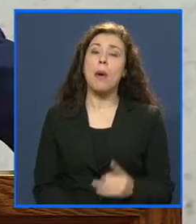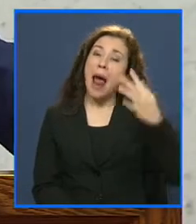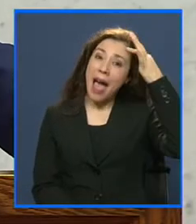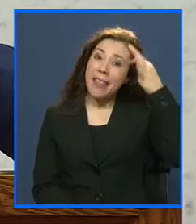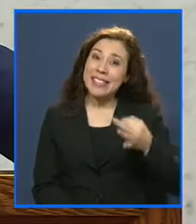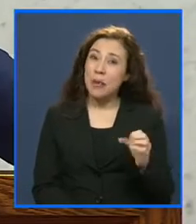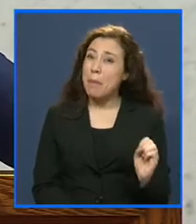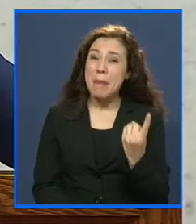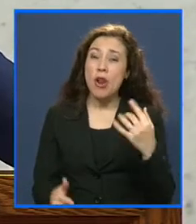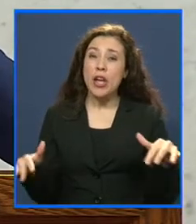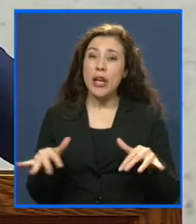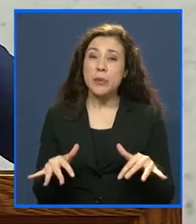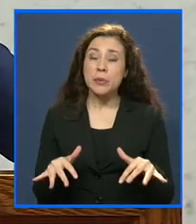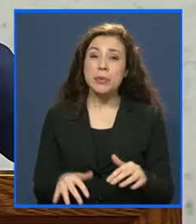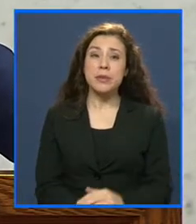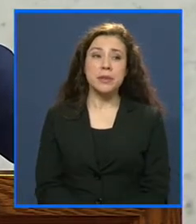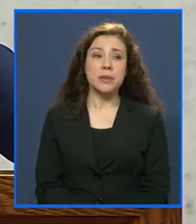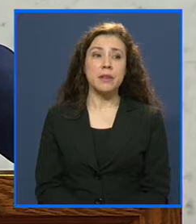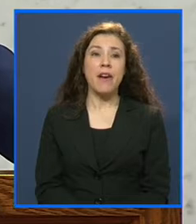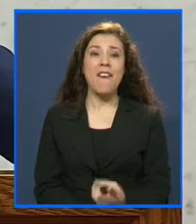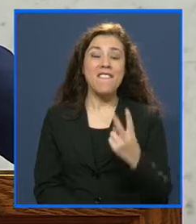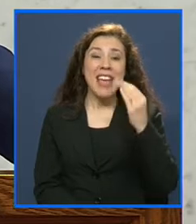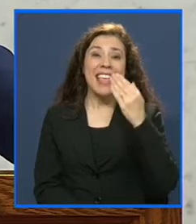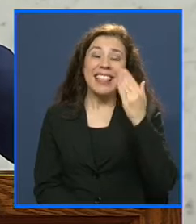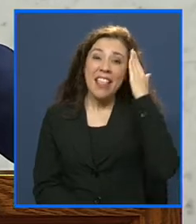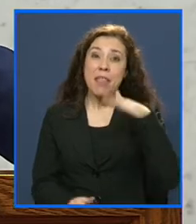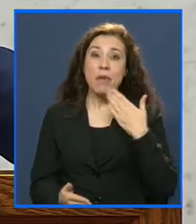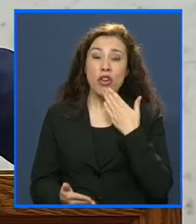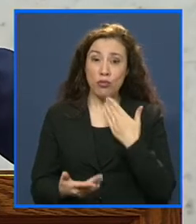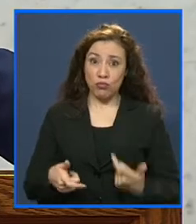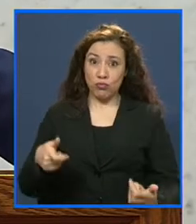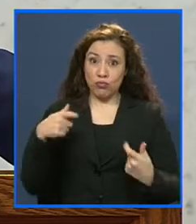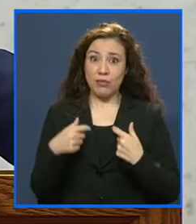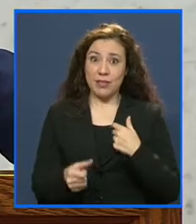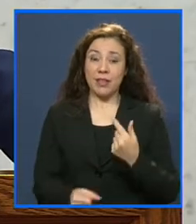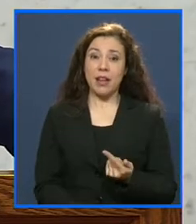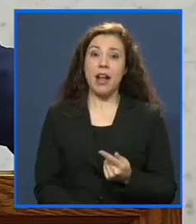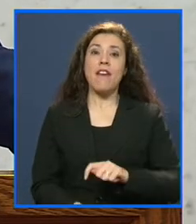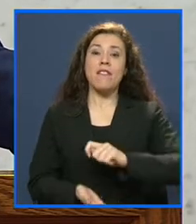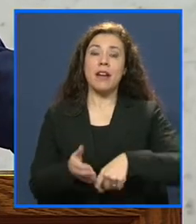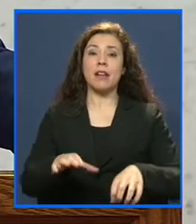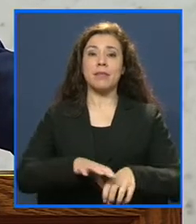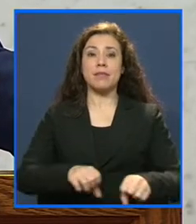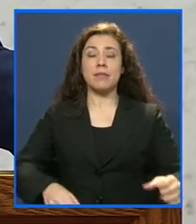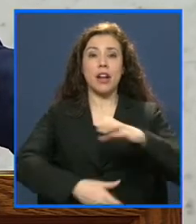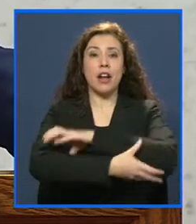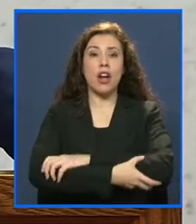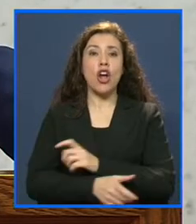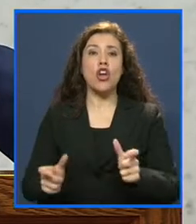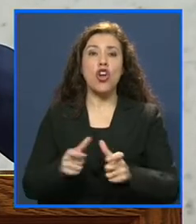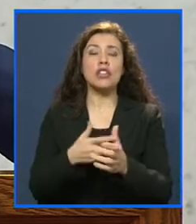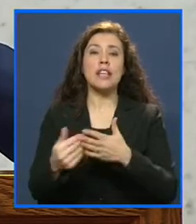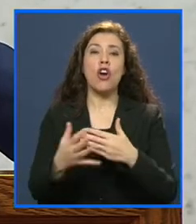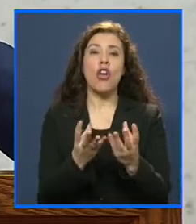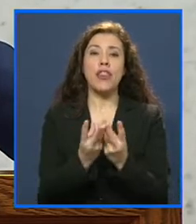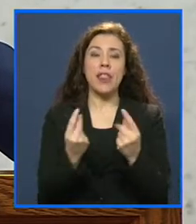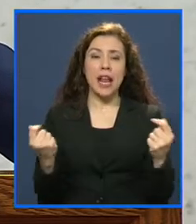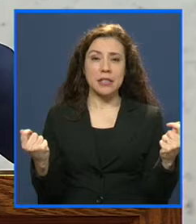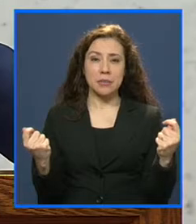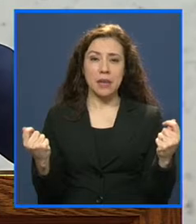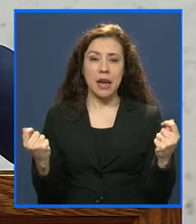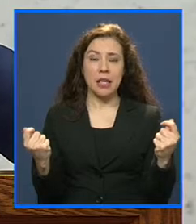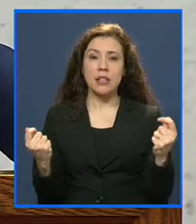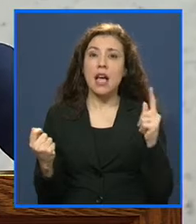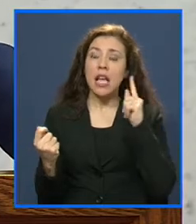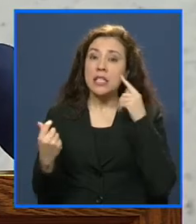concretamos tan solo 20 días después de asumir fue la suscripción de un convenio con el consejo para la transparencia que